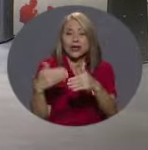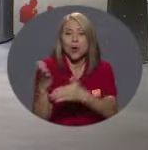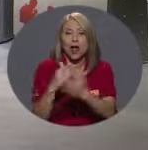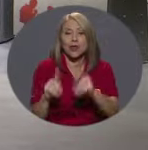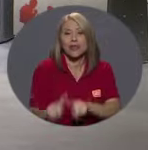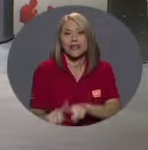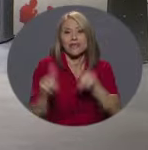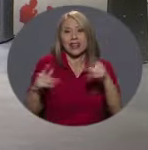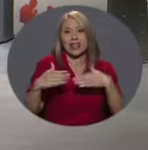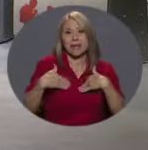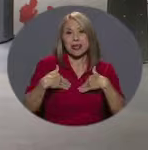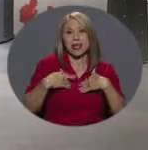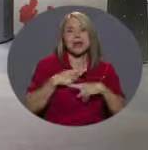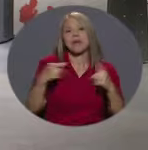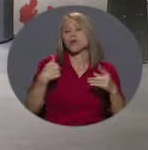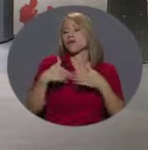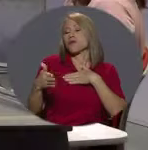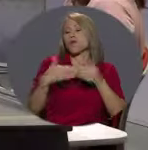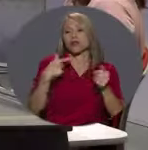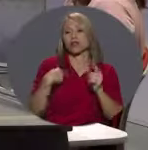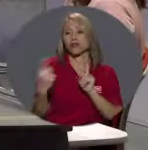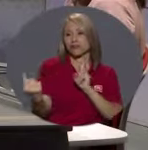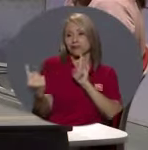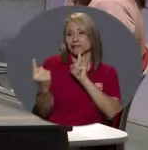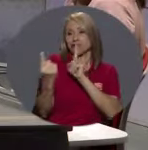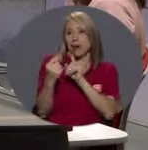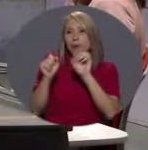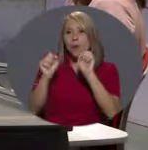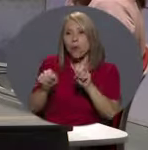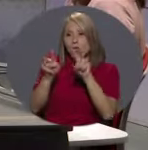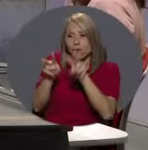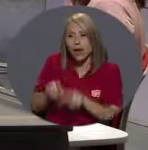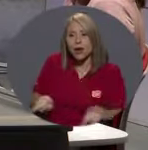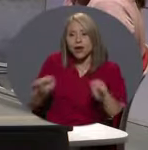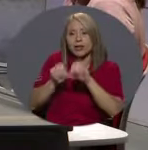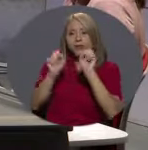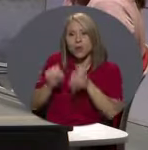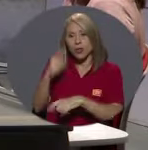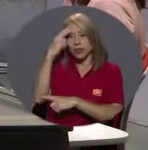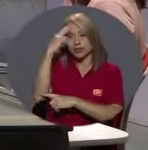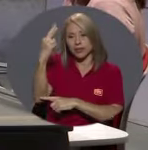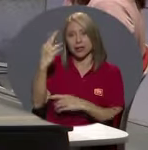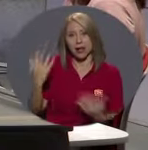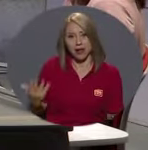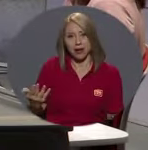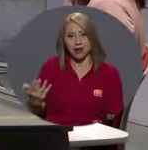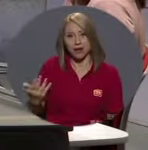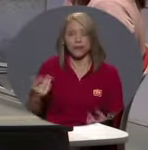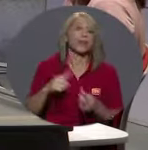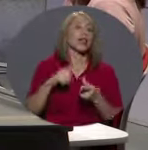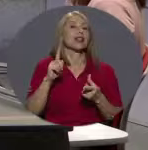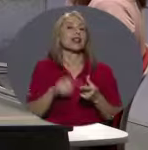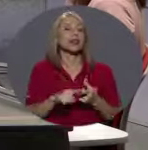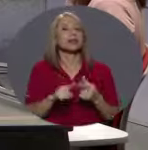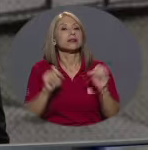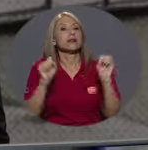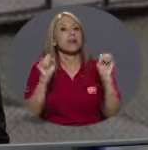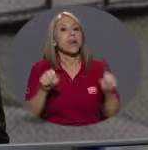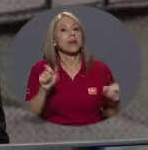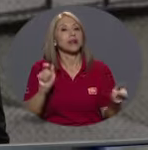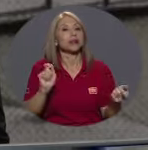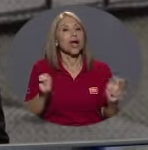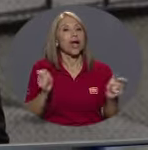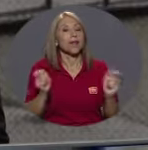comparta todas las ideas, con esa persona soy capaz de valorarlo y de respetarlo. Entonces, ¿cómo podemos